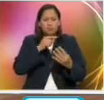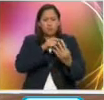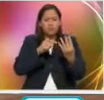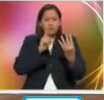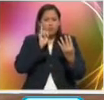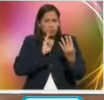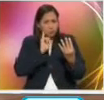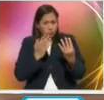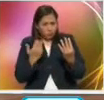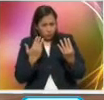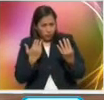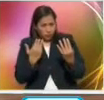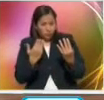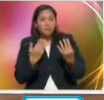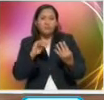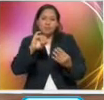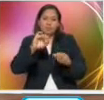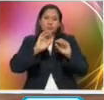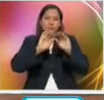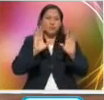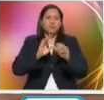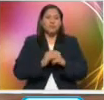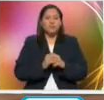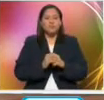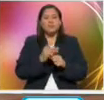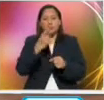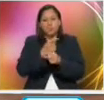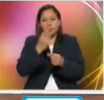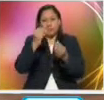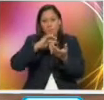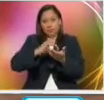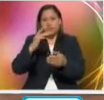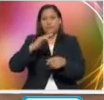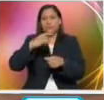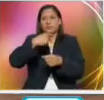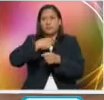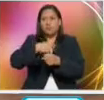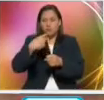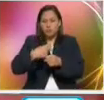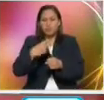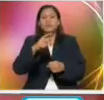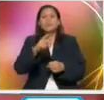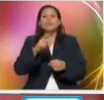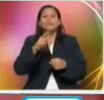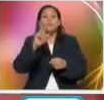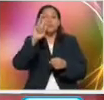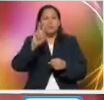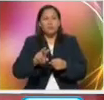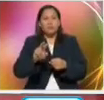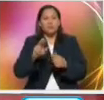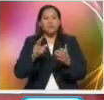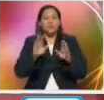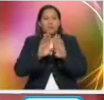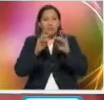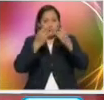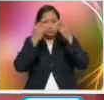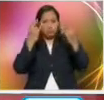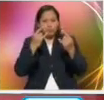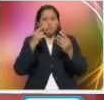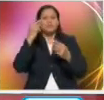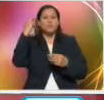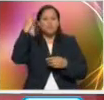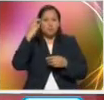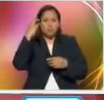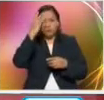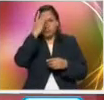había una mujer con ellos? Claro, bueno, ante todo, muchísimas gracias por la invitación. Realmente la historia de los Reyes